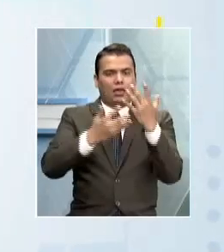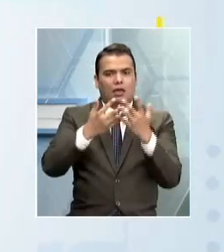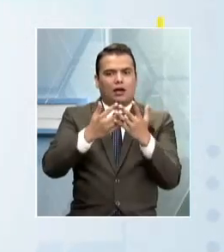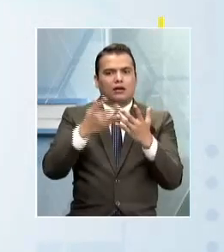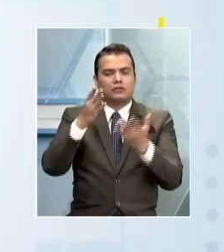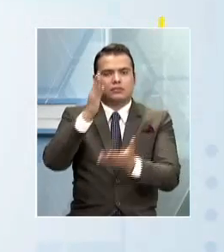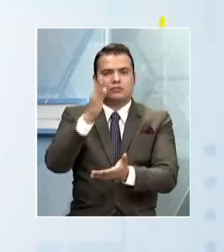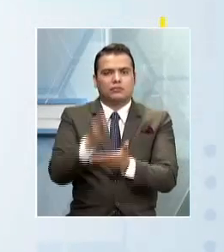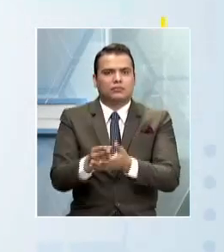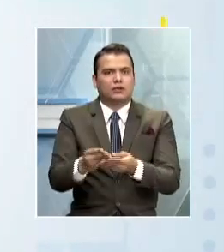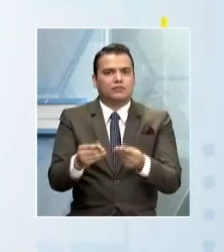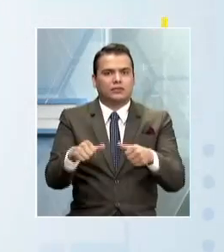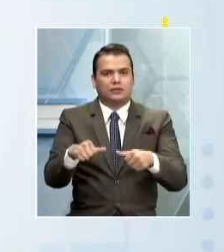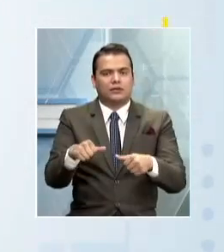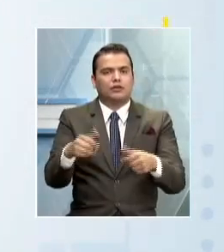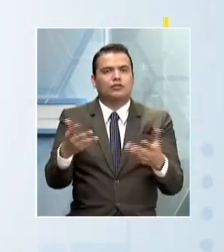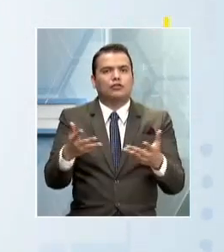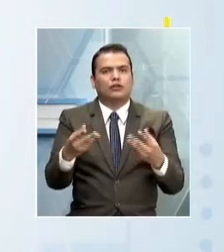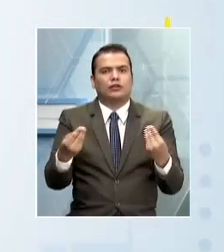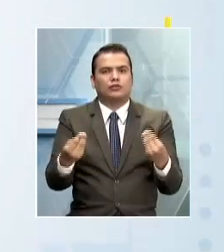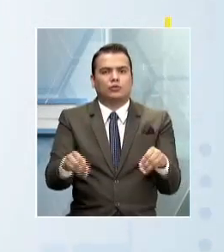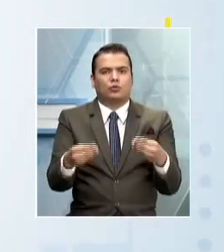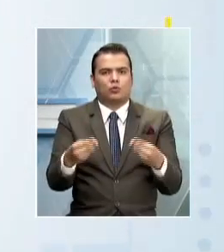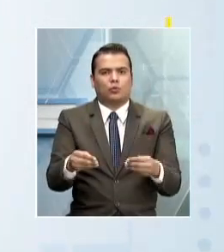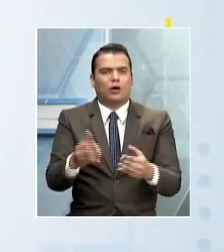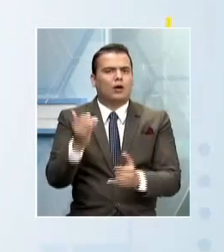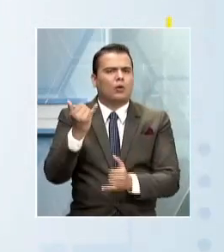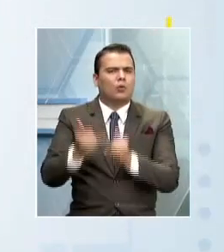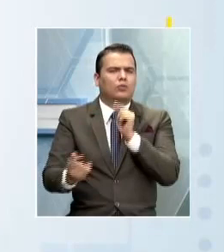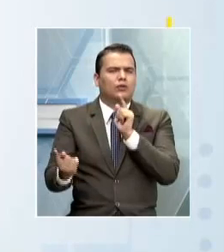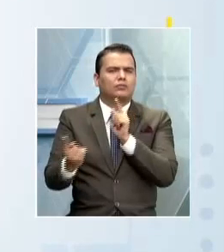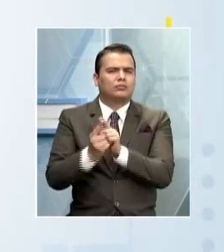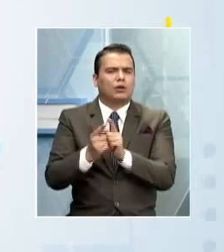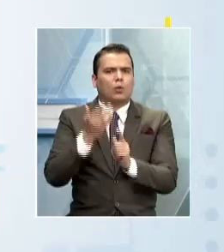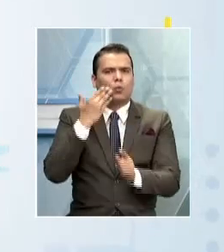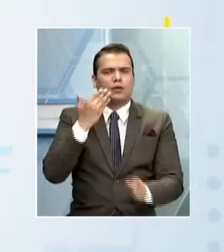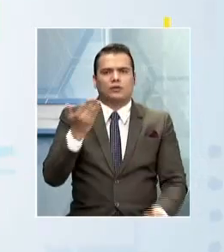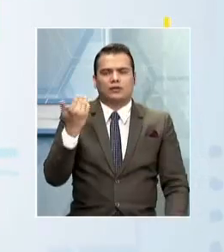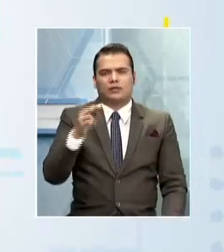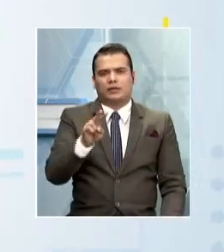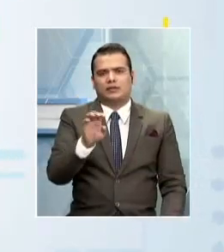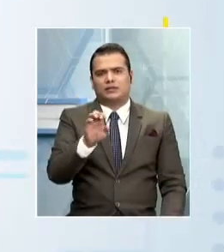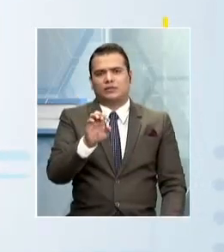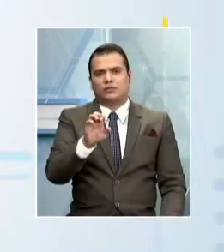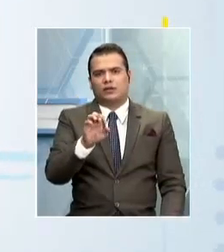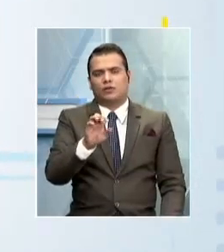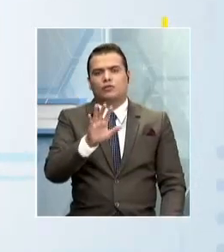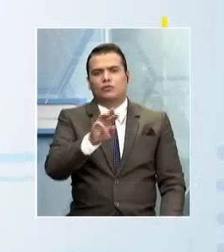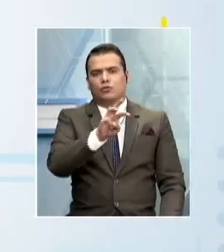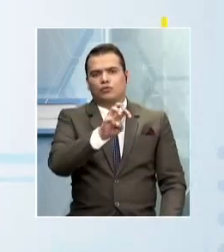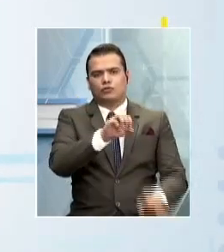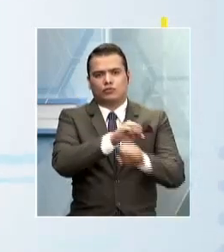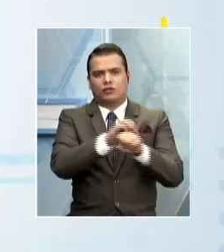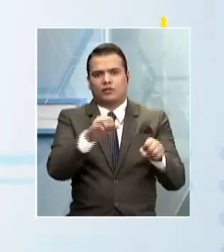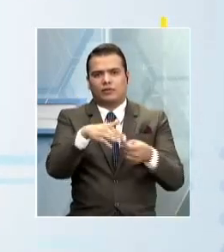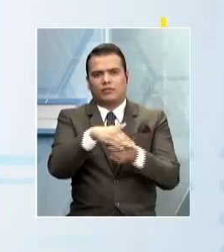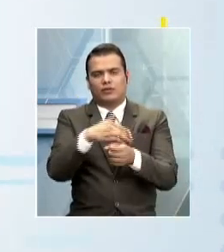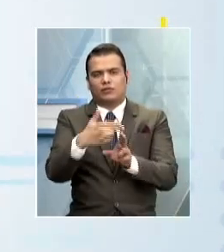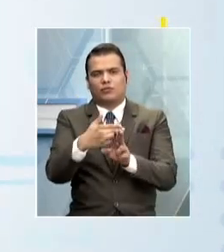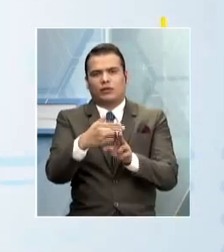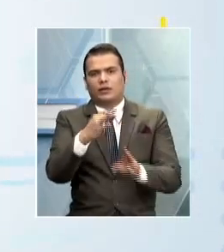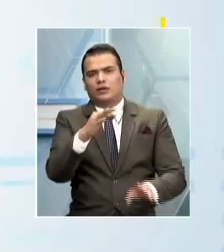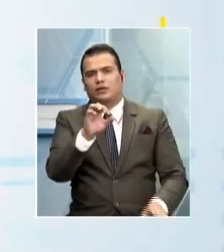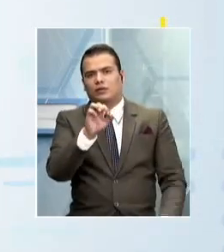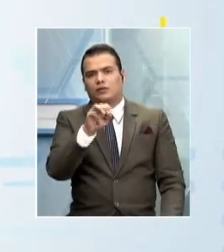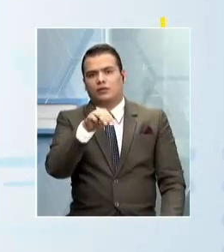encuentra desaparecida en la ciudad de Tuluá. Fue vista por última vez el pasado 25 de enero a las 8 de la mañana en el barrio Tomás Uribe. Si usted